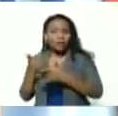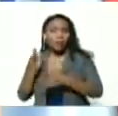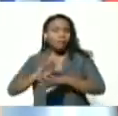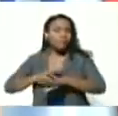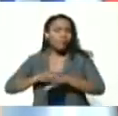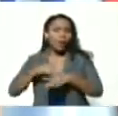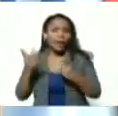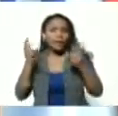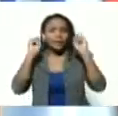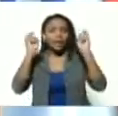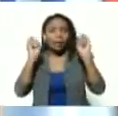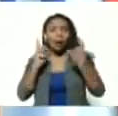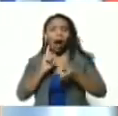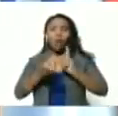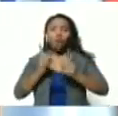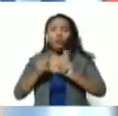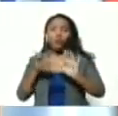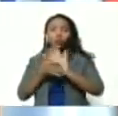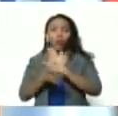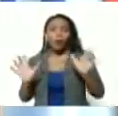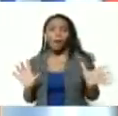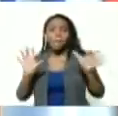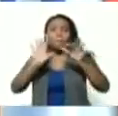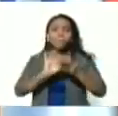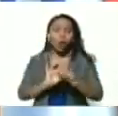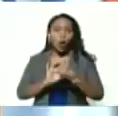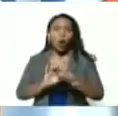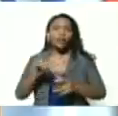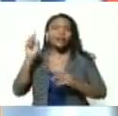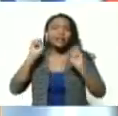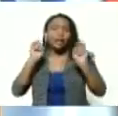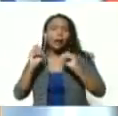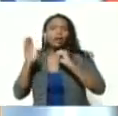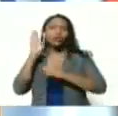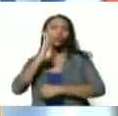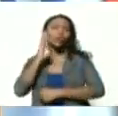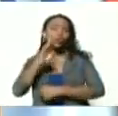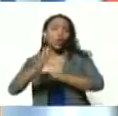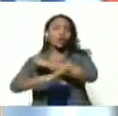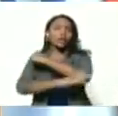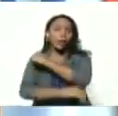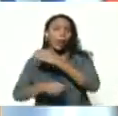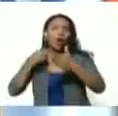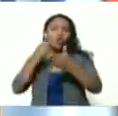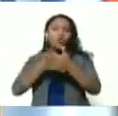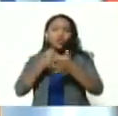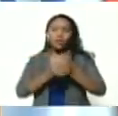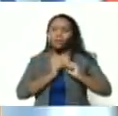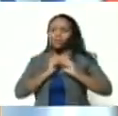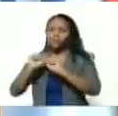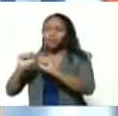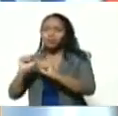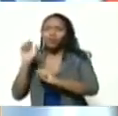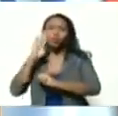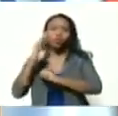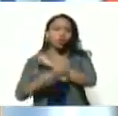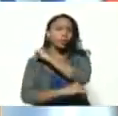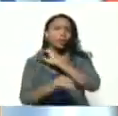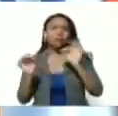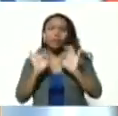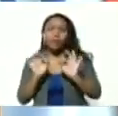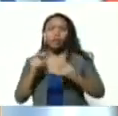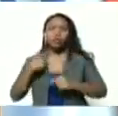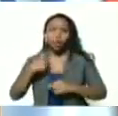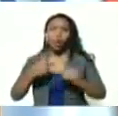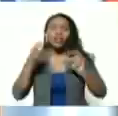que están vinculados a la corrupción, a nuestra lucha contra la corrupción, me voy a referir en